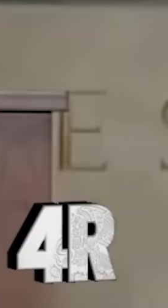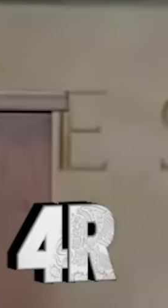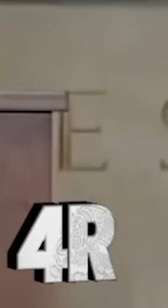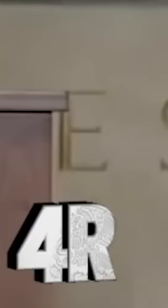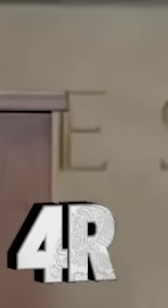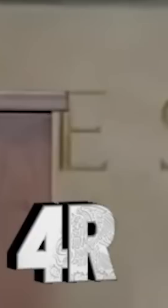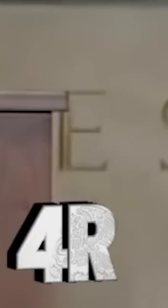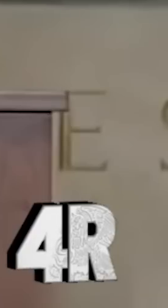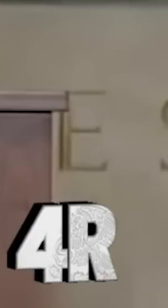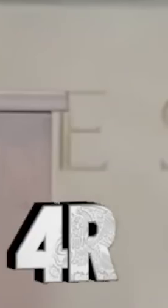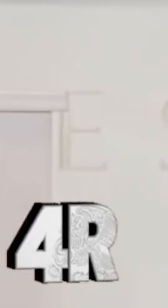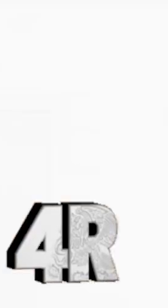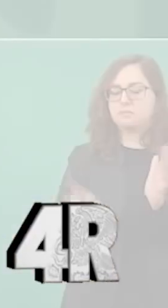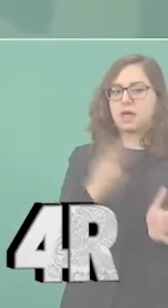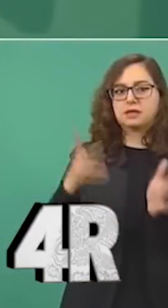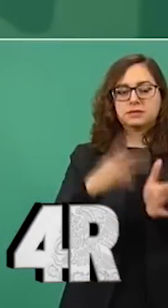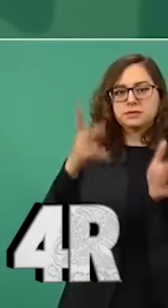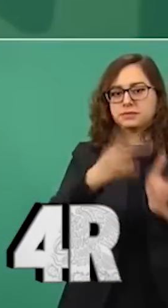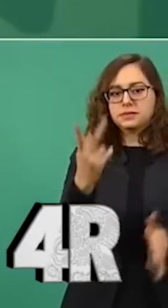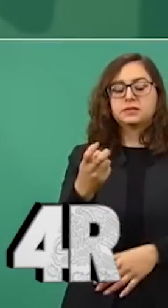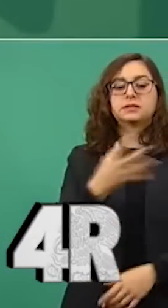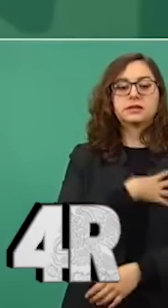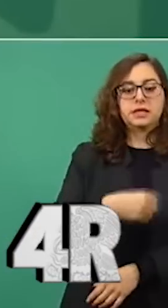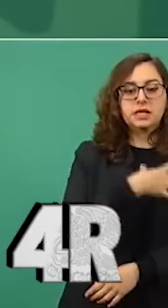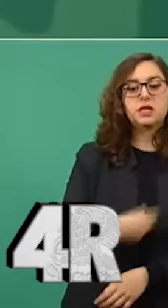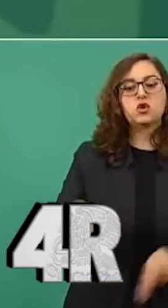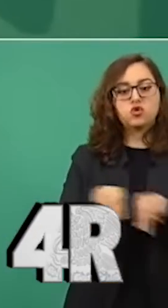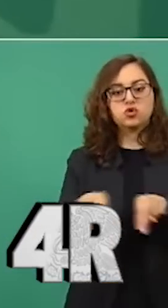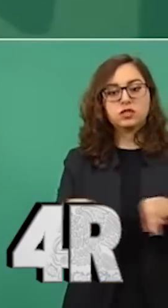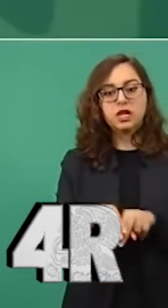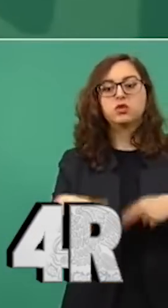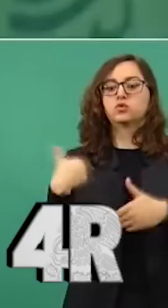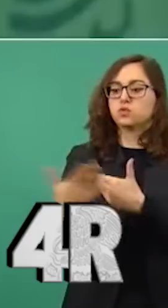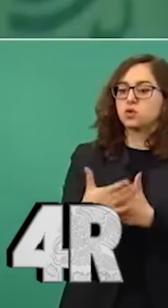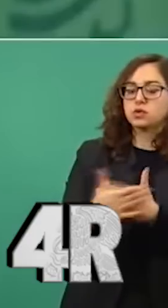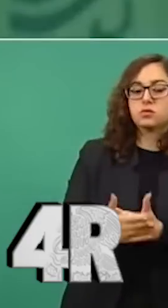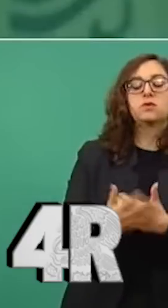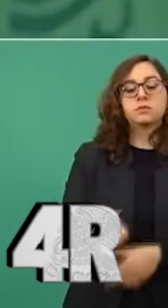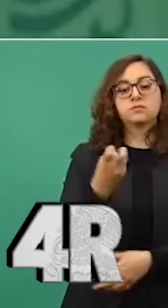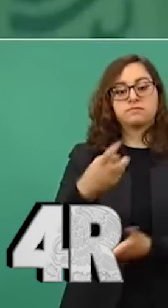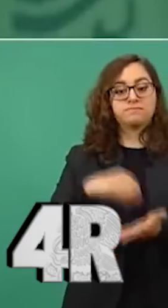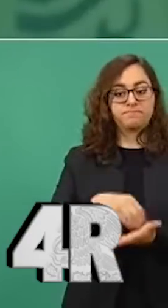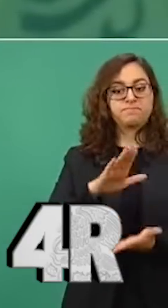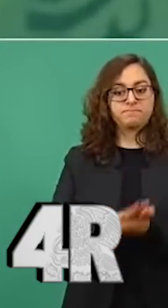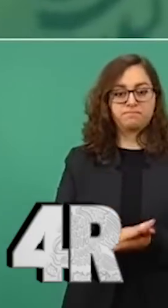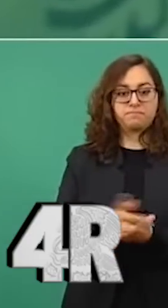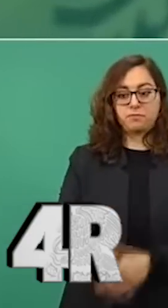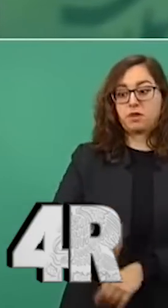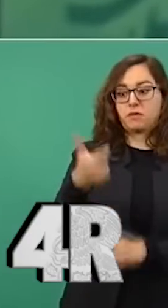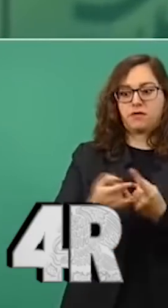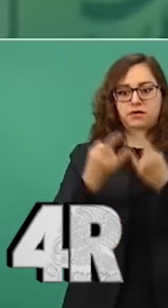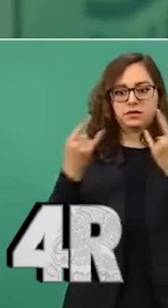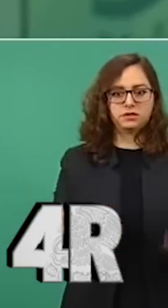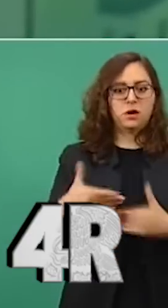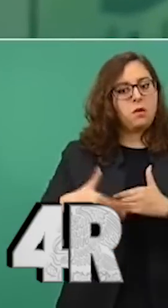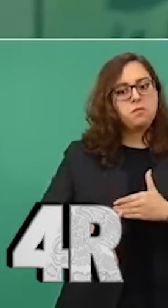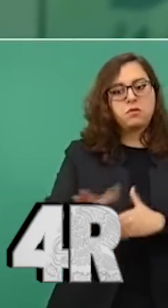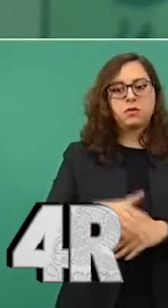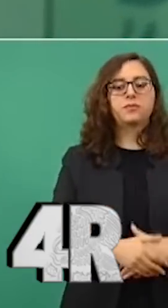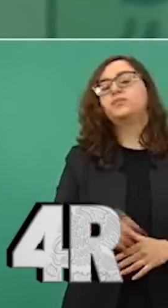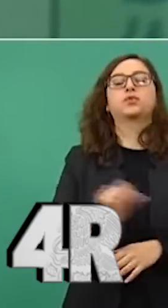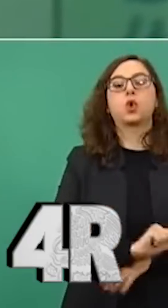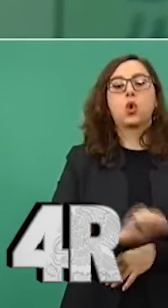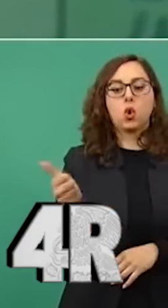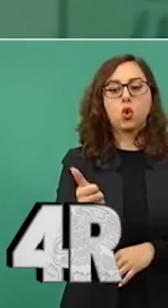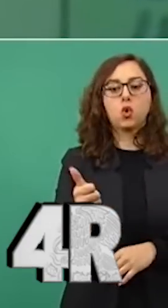López Obrador. Nuestros hijos, nuestros nietos. Es dejar ese presente. Y la otra buena noticia, pues es que la